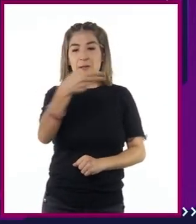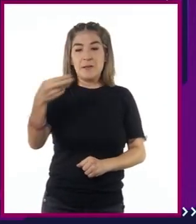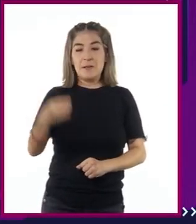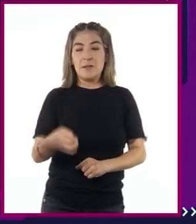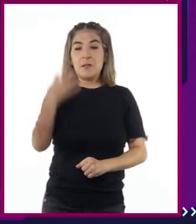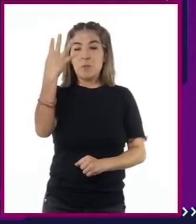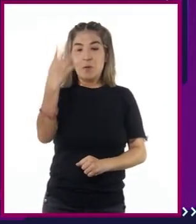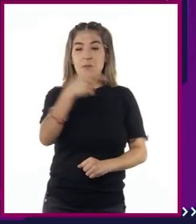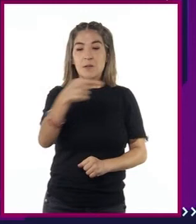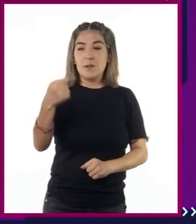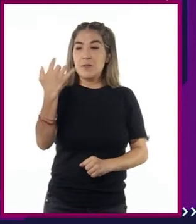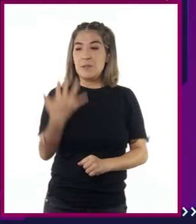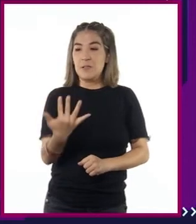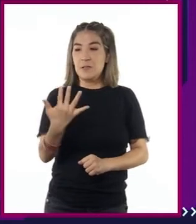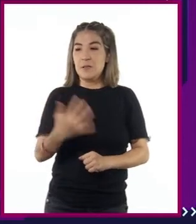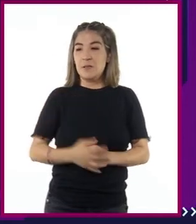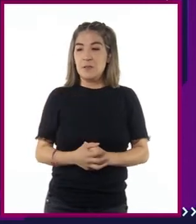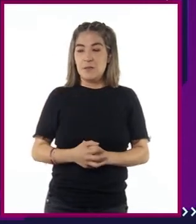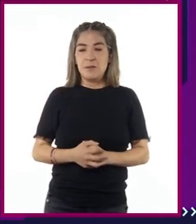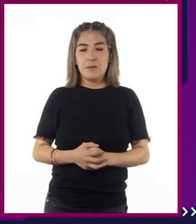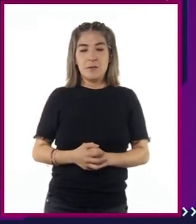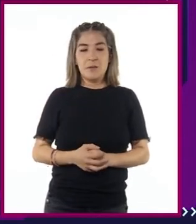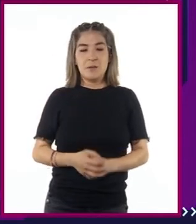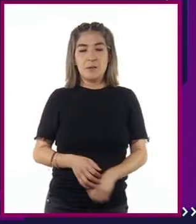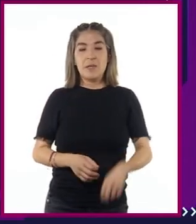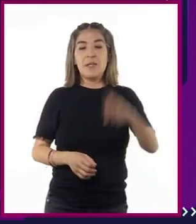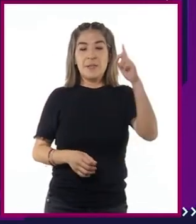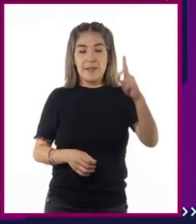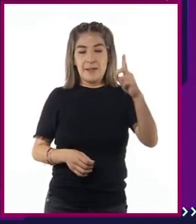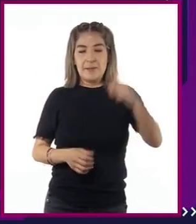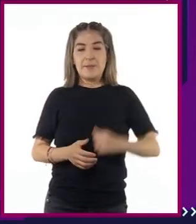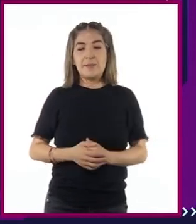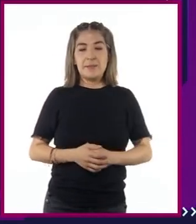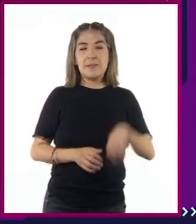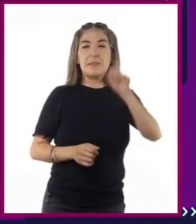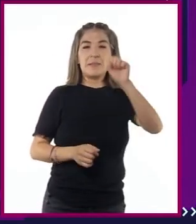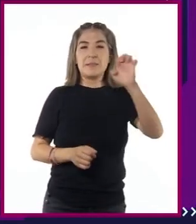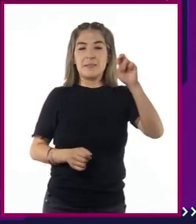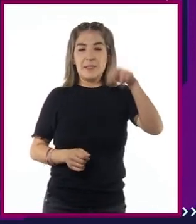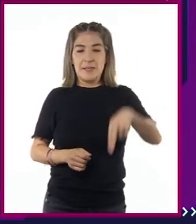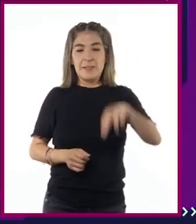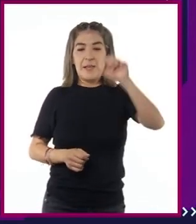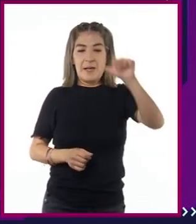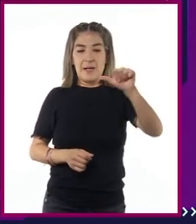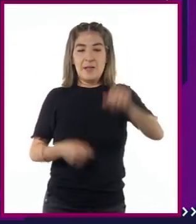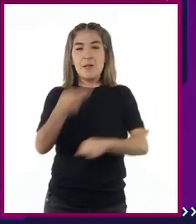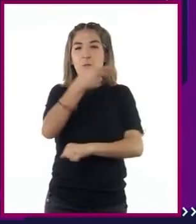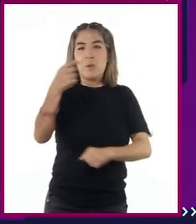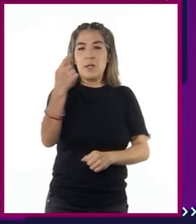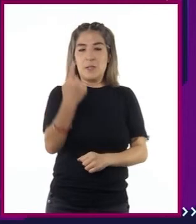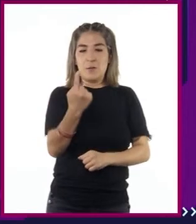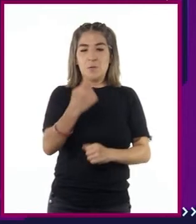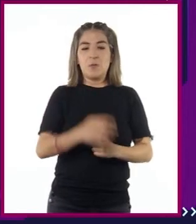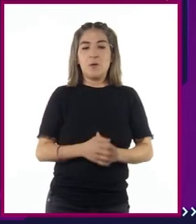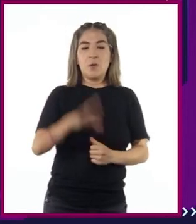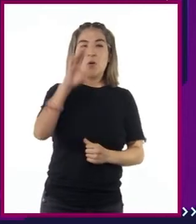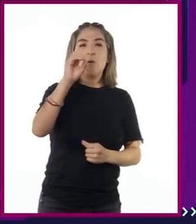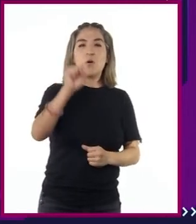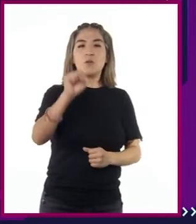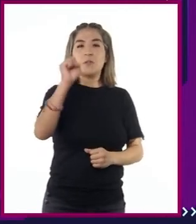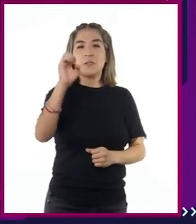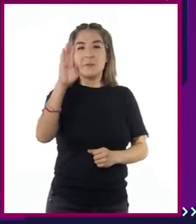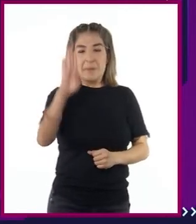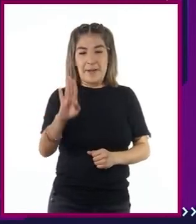igual a 4/5. Inciso D, seno de A es igual a 1, coseno de